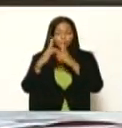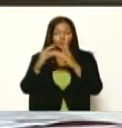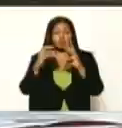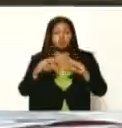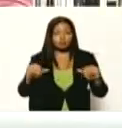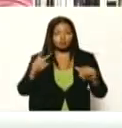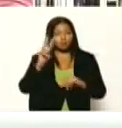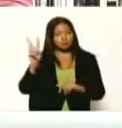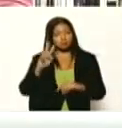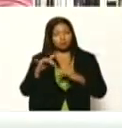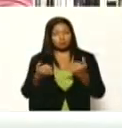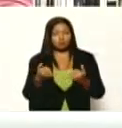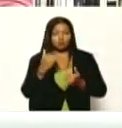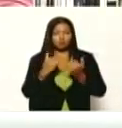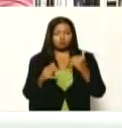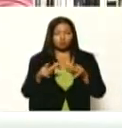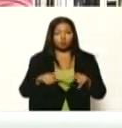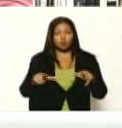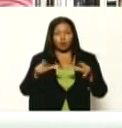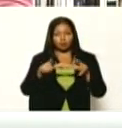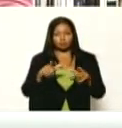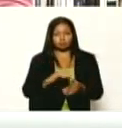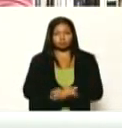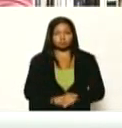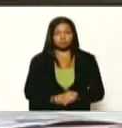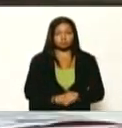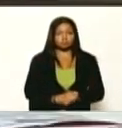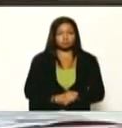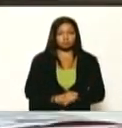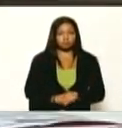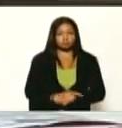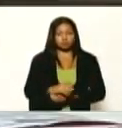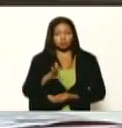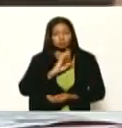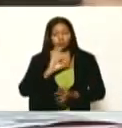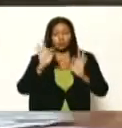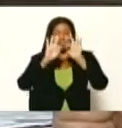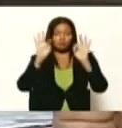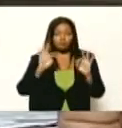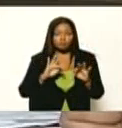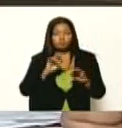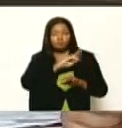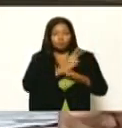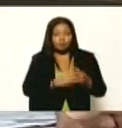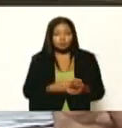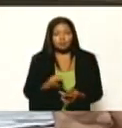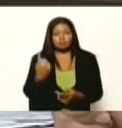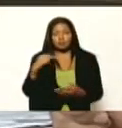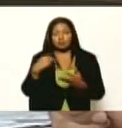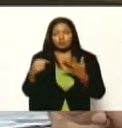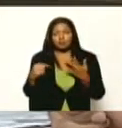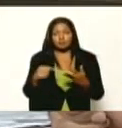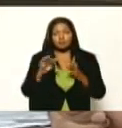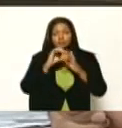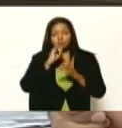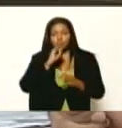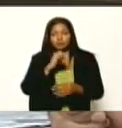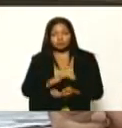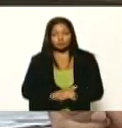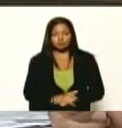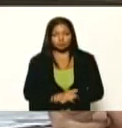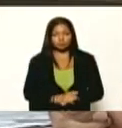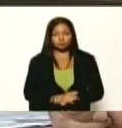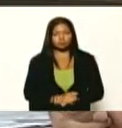territorio de Venezuela. Hasta en el último rincón. Es una fuerza, una gran fuerza. ¿Qué otro dato tienes ahí secreto?